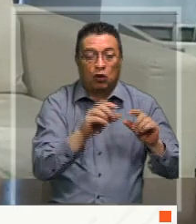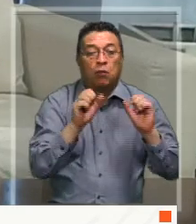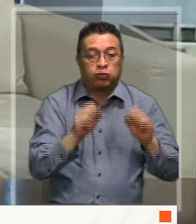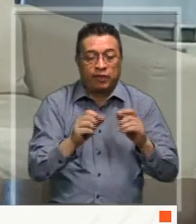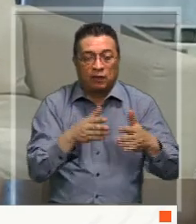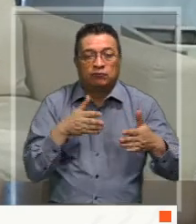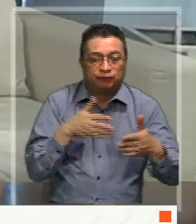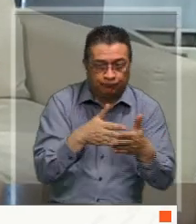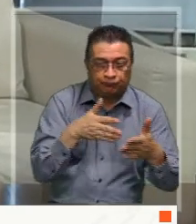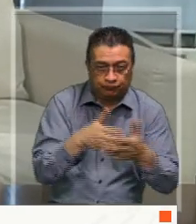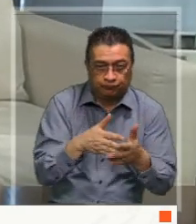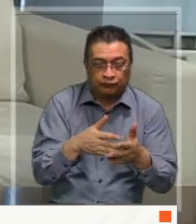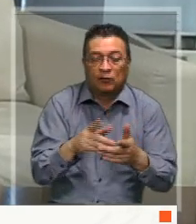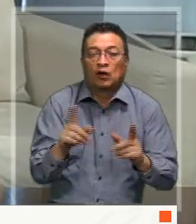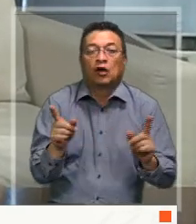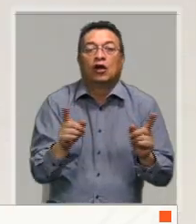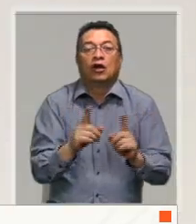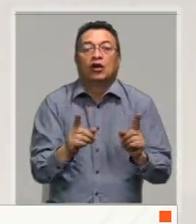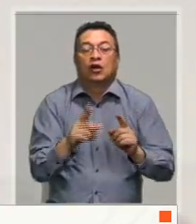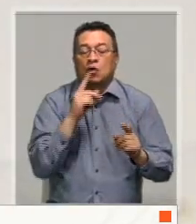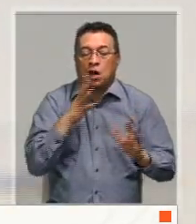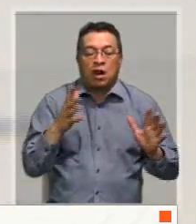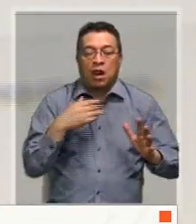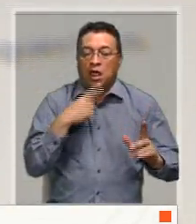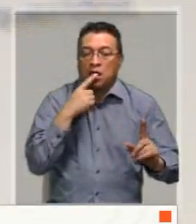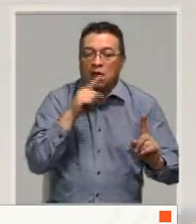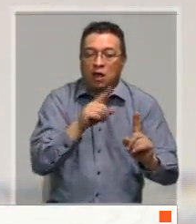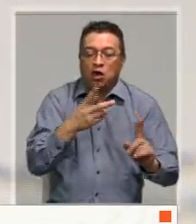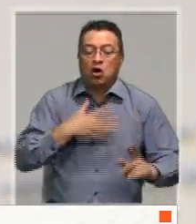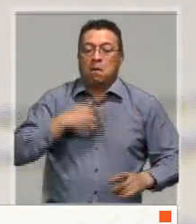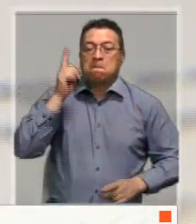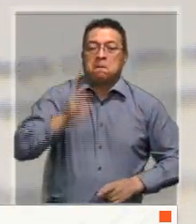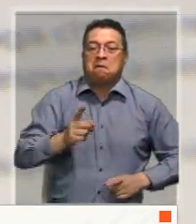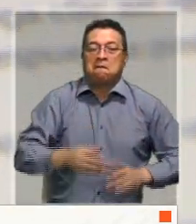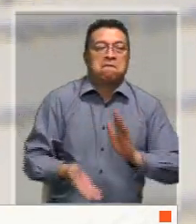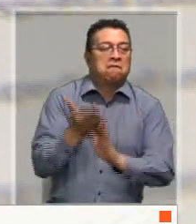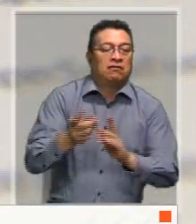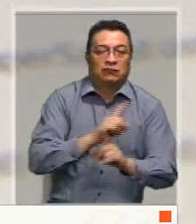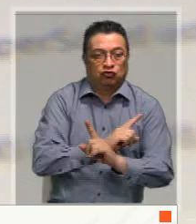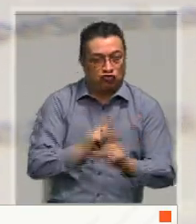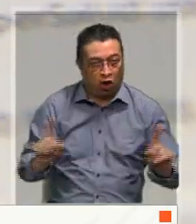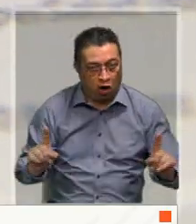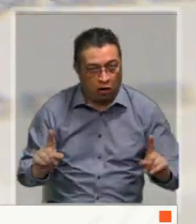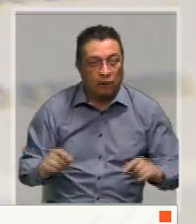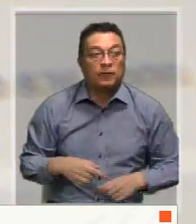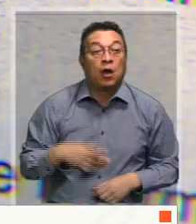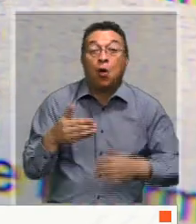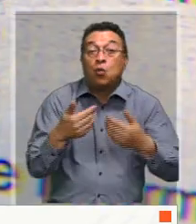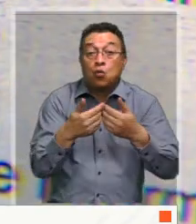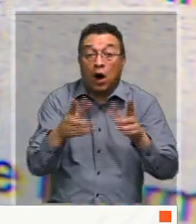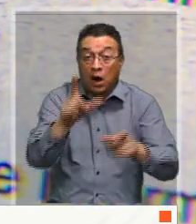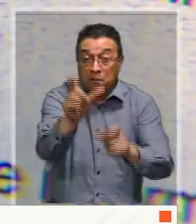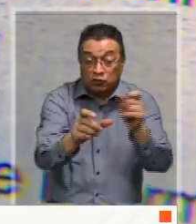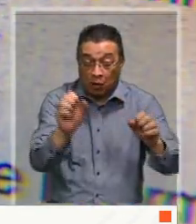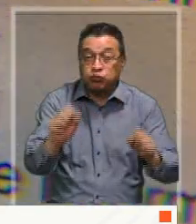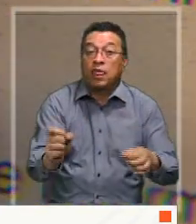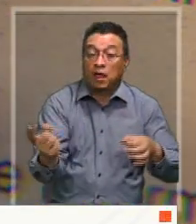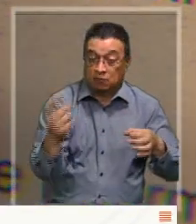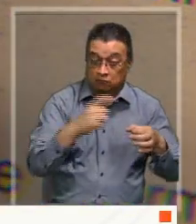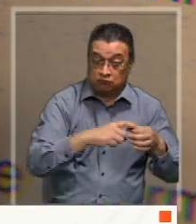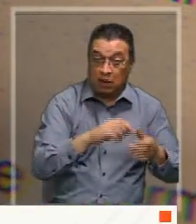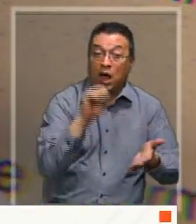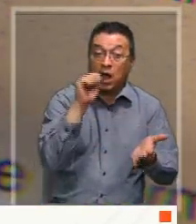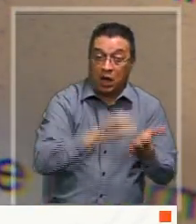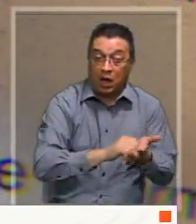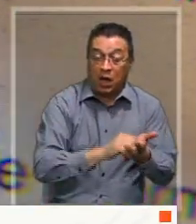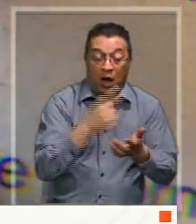esas alzas para que éstas no sean arbitrarias. Es importante recordar eso porque, si bien cualquier afiliado puede reclamar, esta vez el